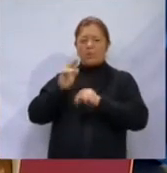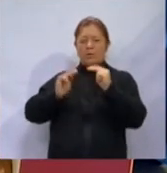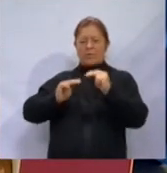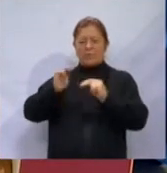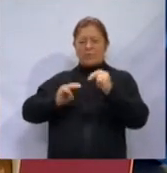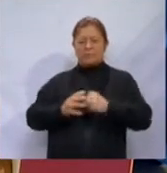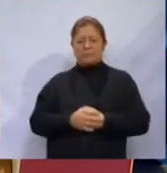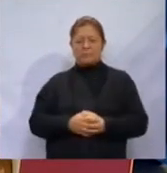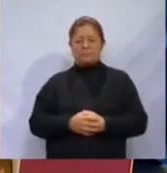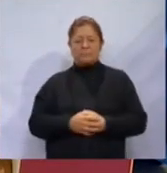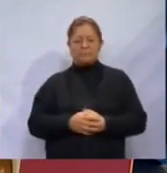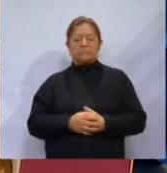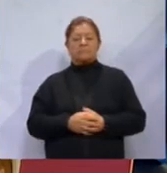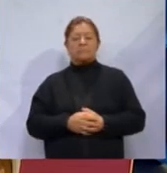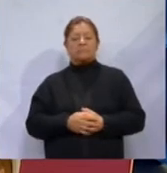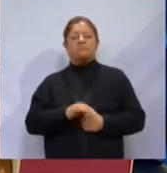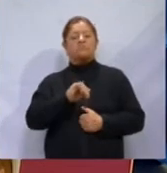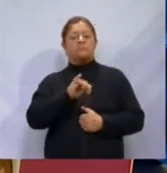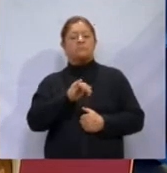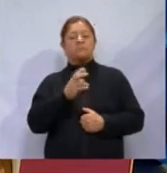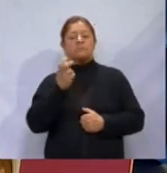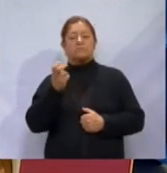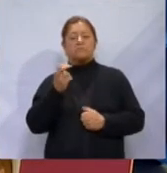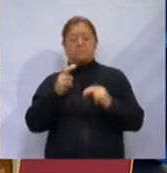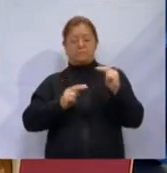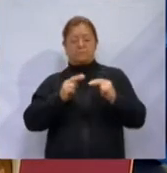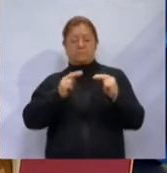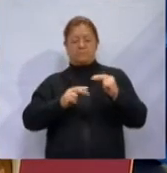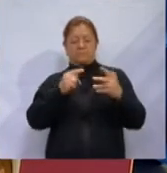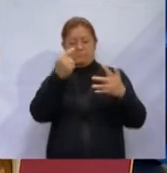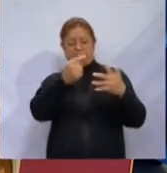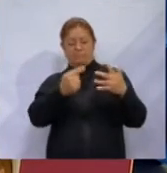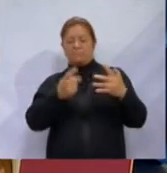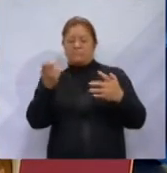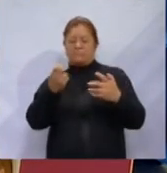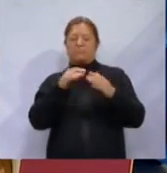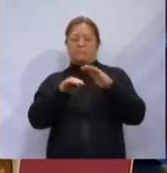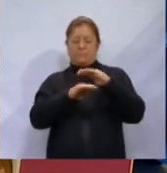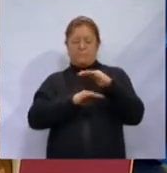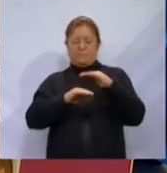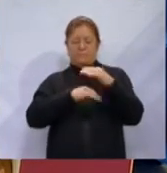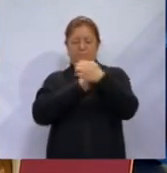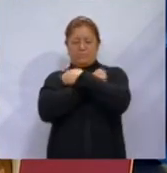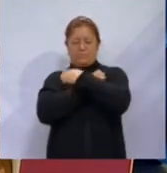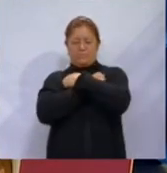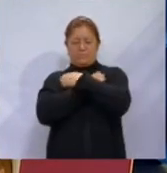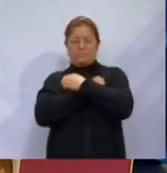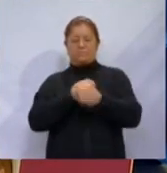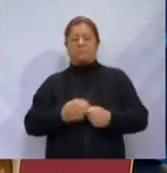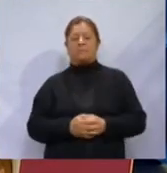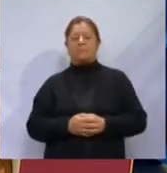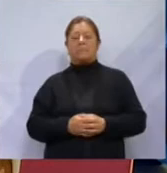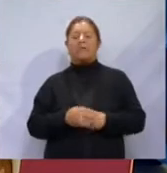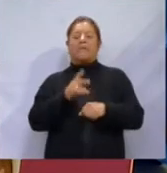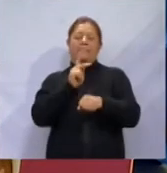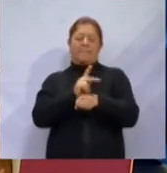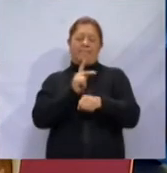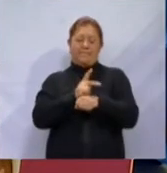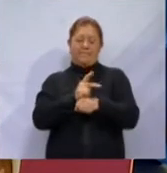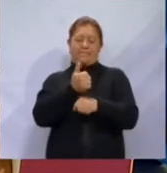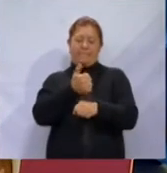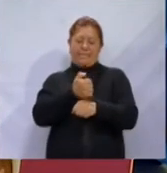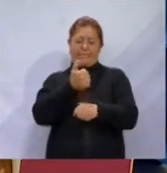tipos? Sí, fíjate que estos niveles son precisamente la educación básica, la educación media superior y la